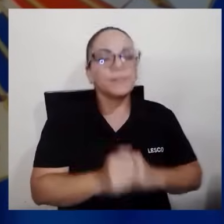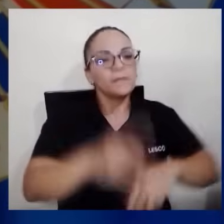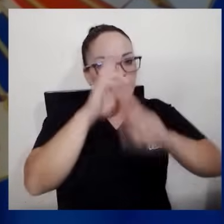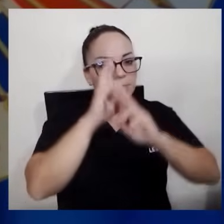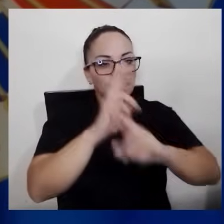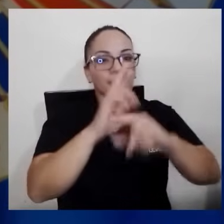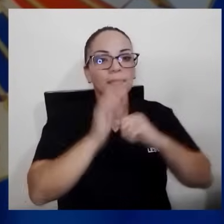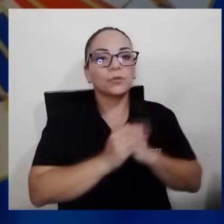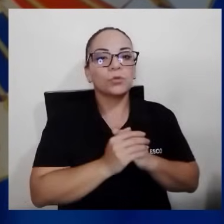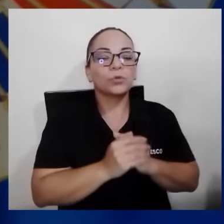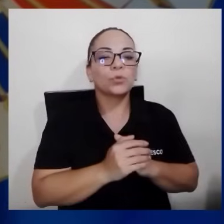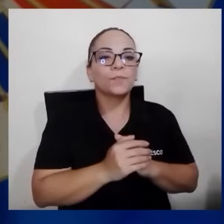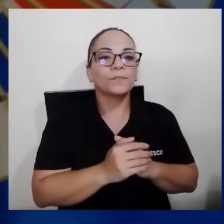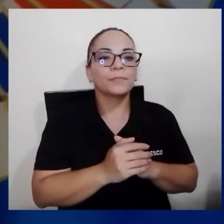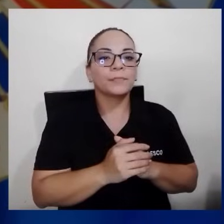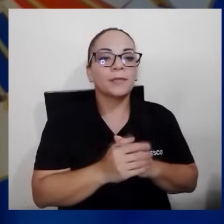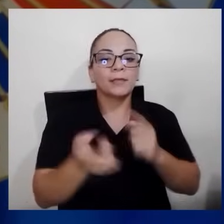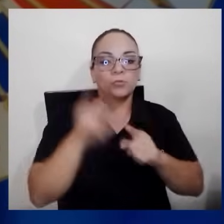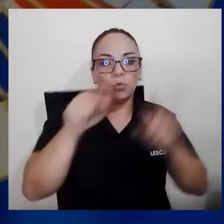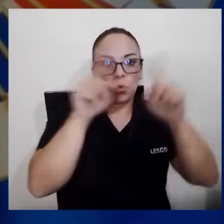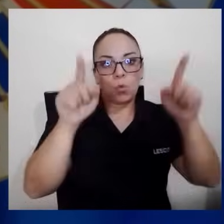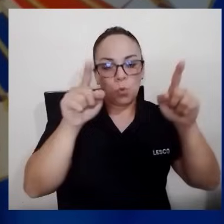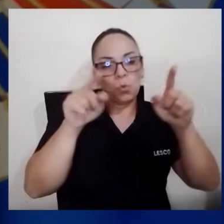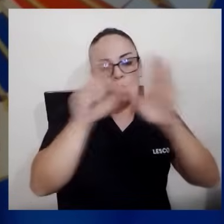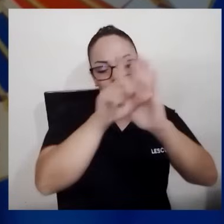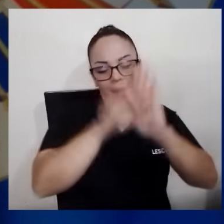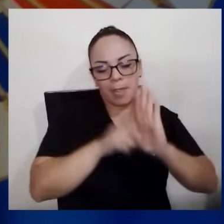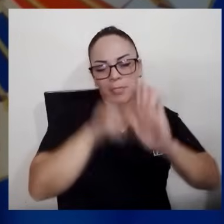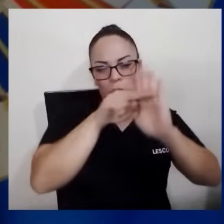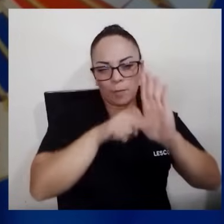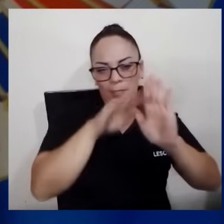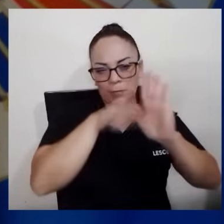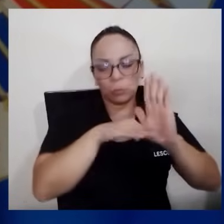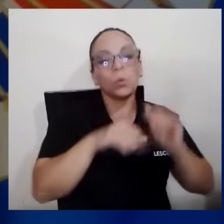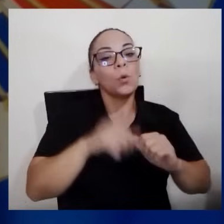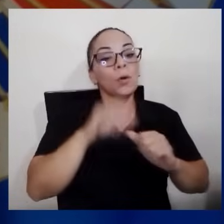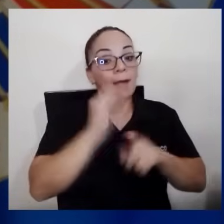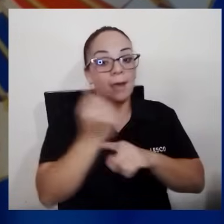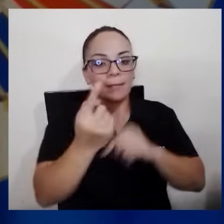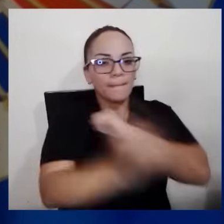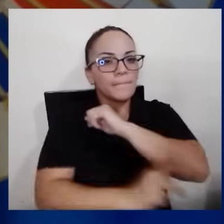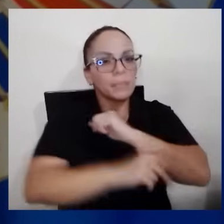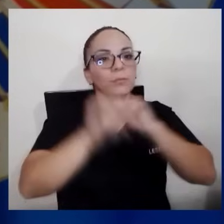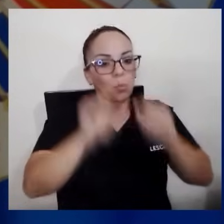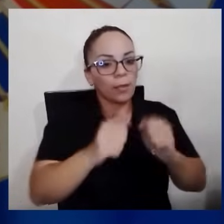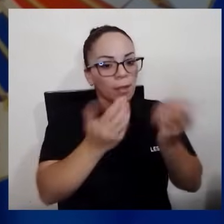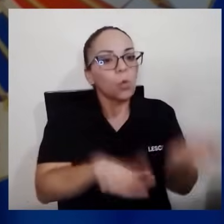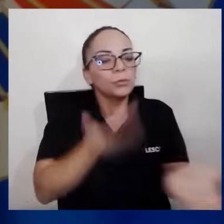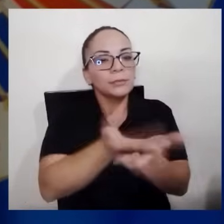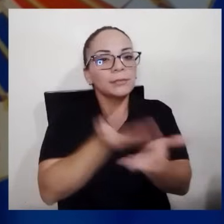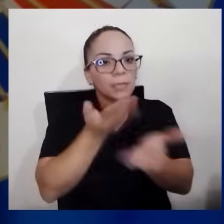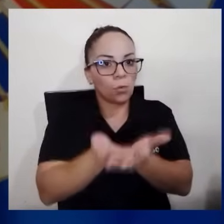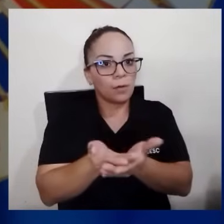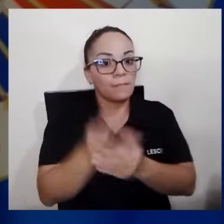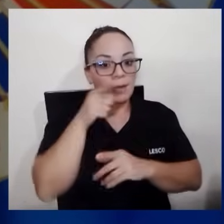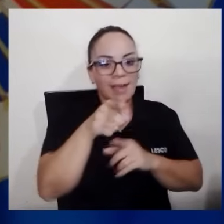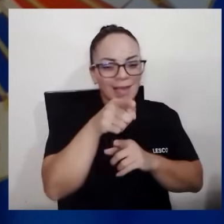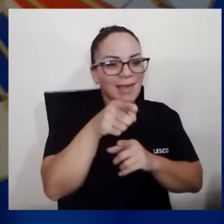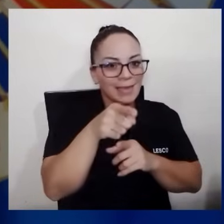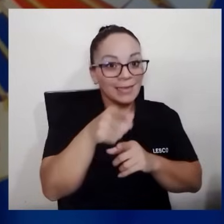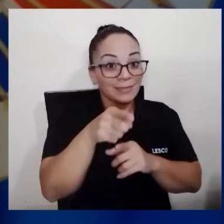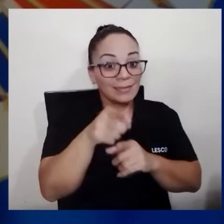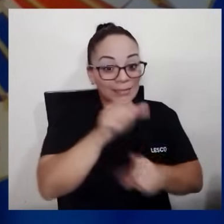respectivos Marcos jurídicos puede contribuir a que este flagelo deje de